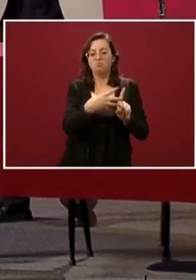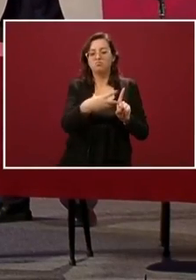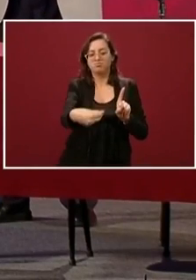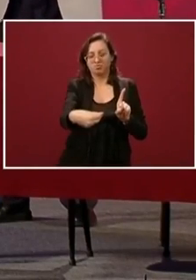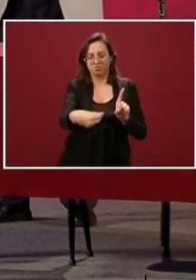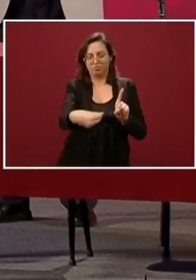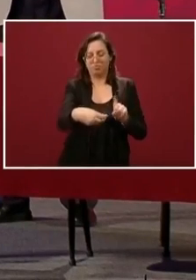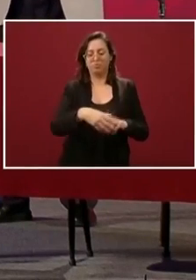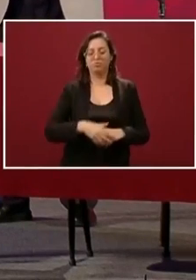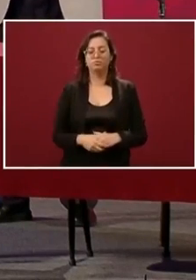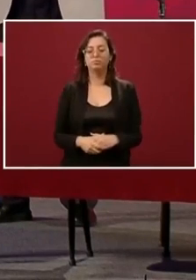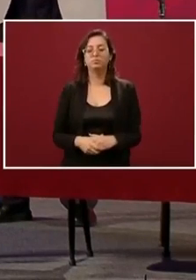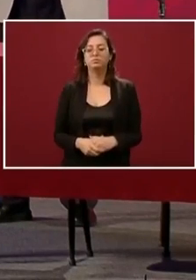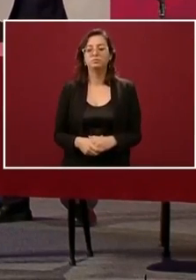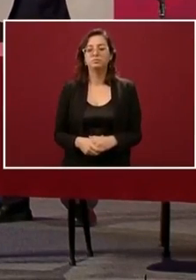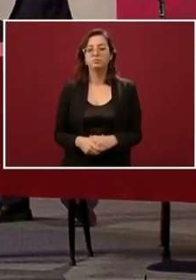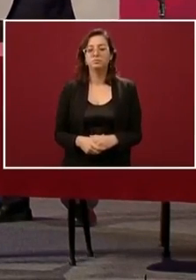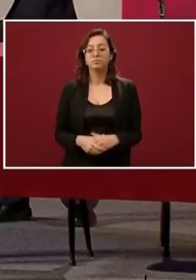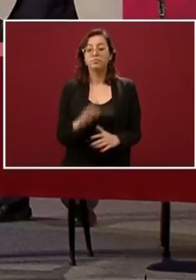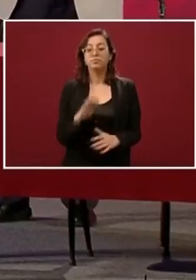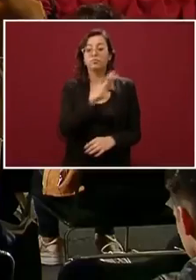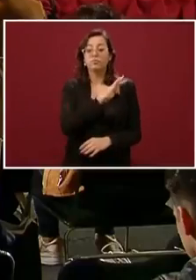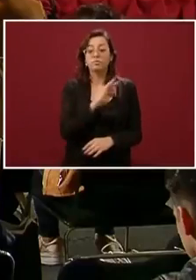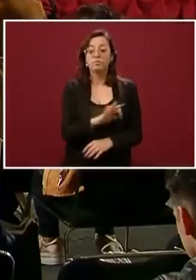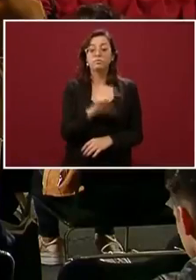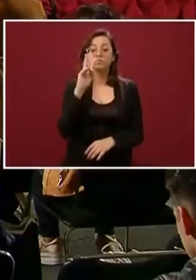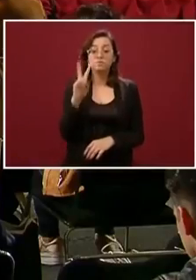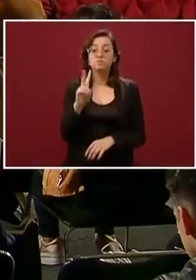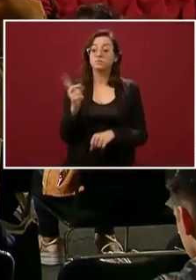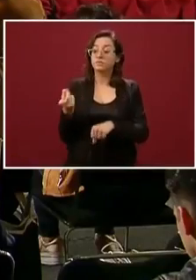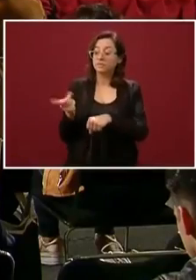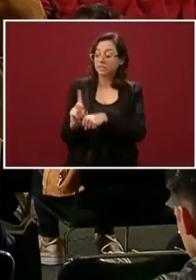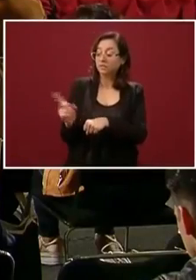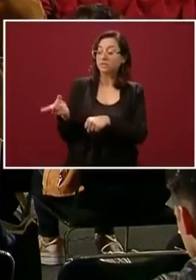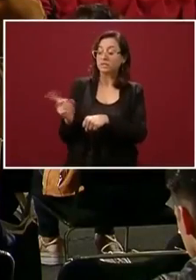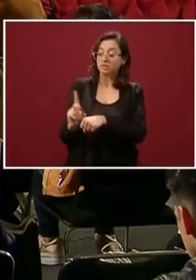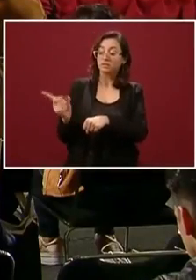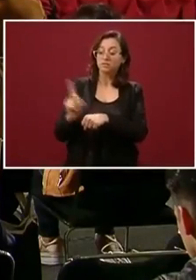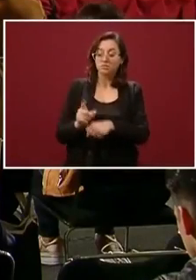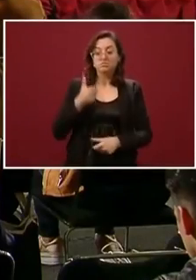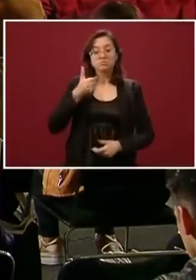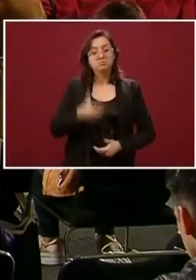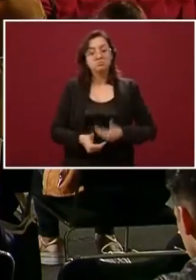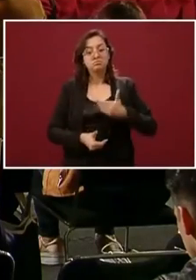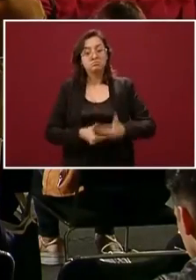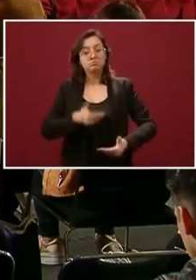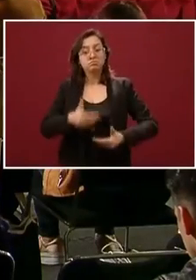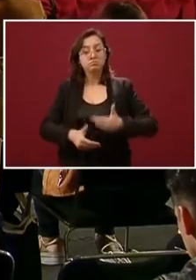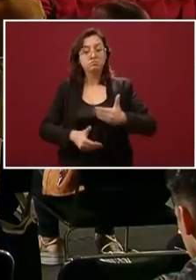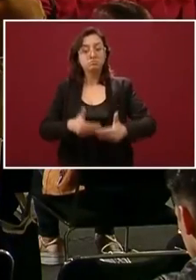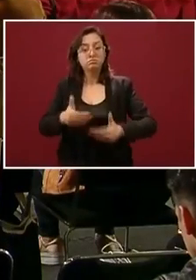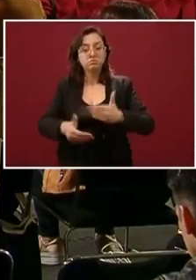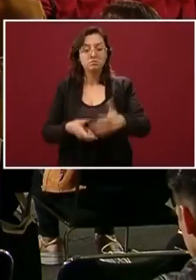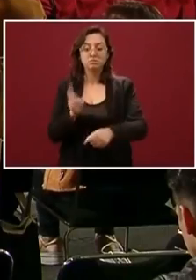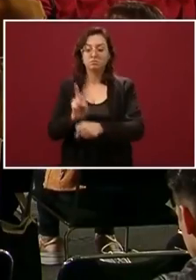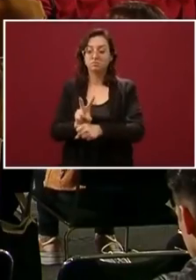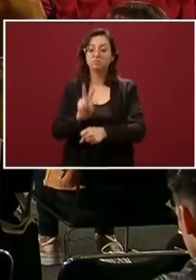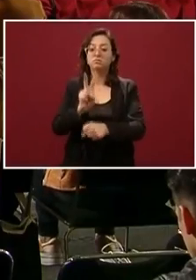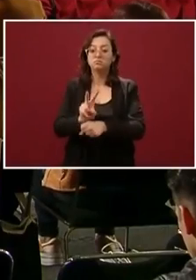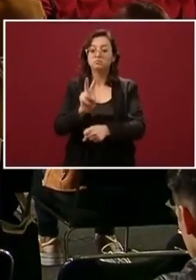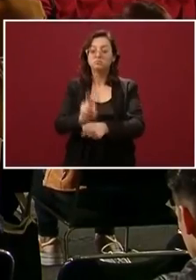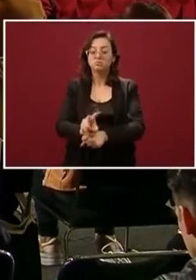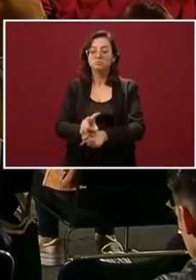caso importado inicial. Entonces, vemos también cómo día con día, en base a cómo vamos avanzando en la vigilancia,